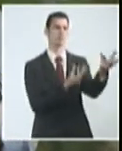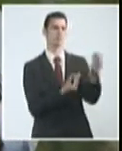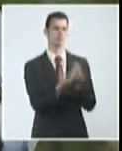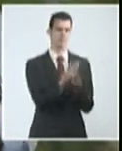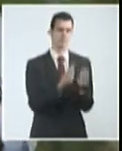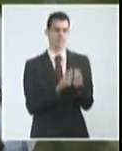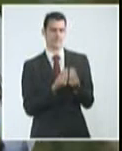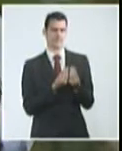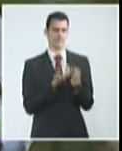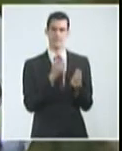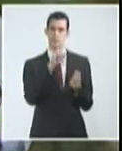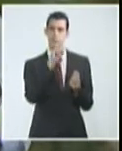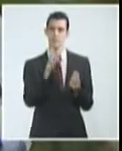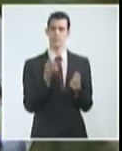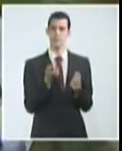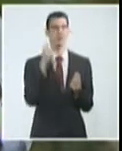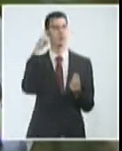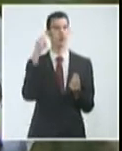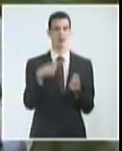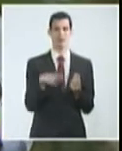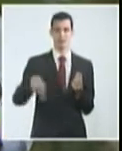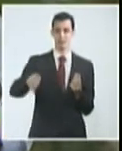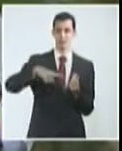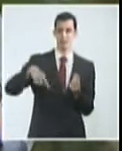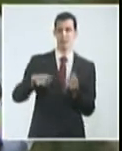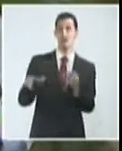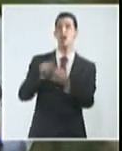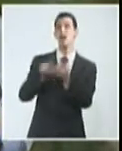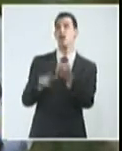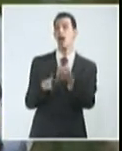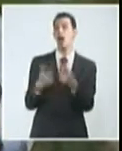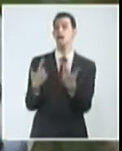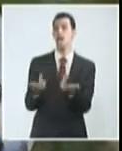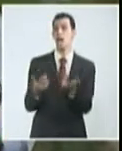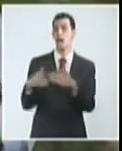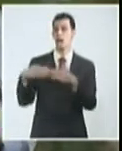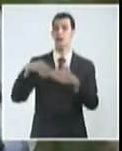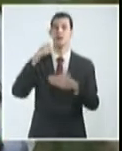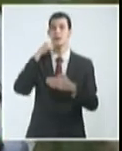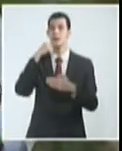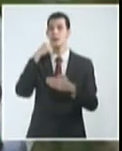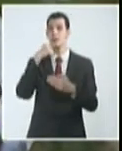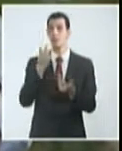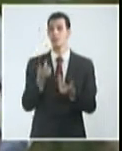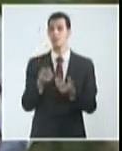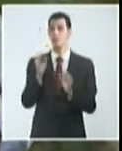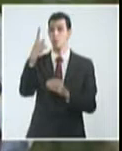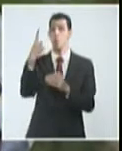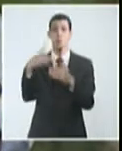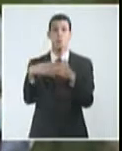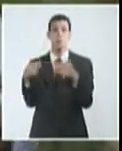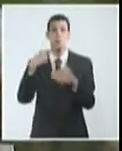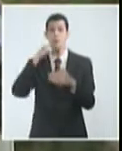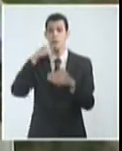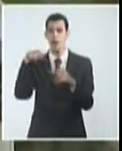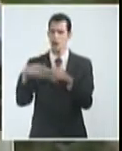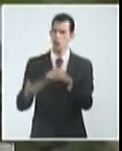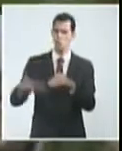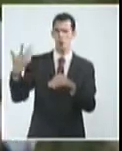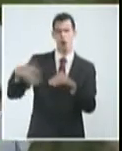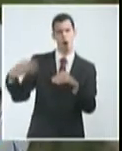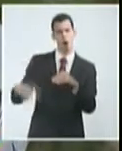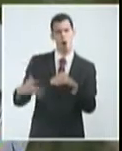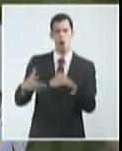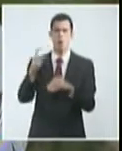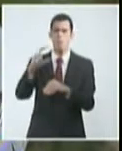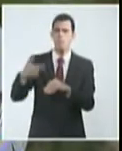mercado ilegal en divisas que está provocando también una tasa de cambio muy por encima de la